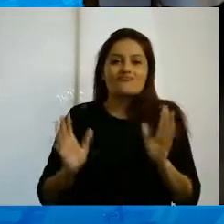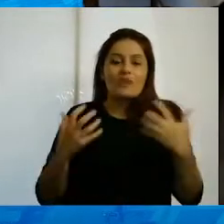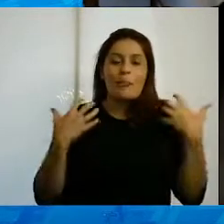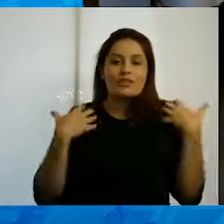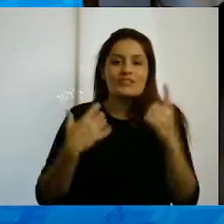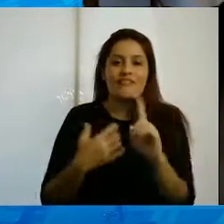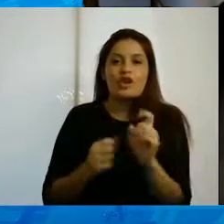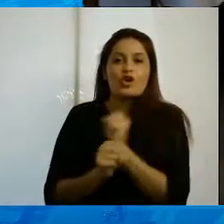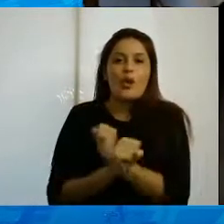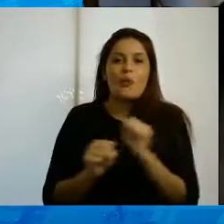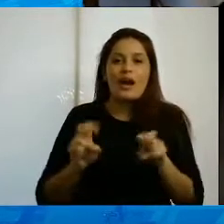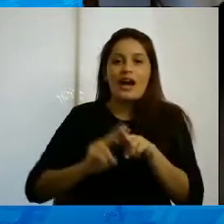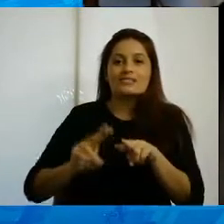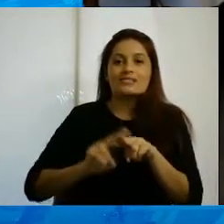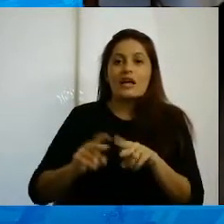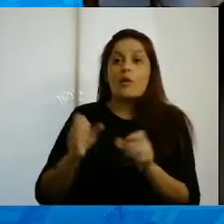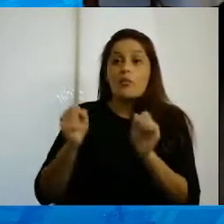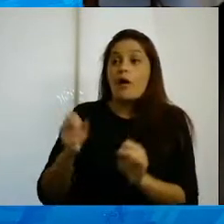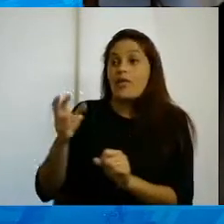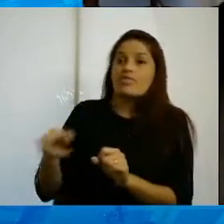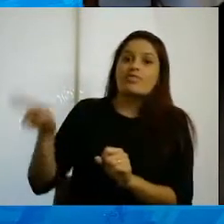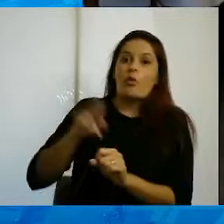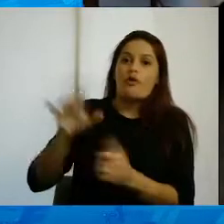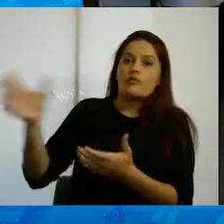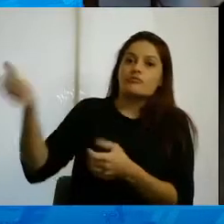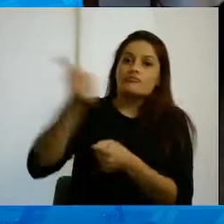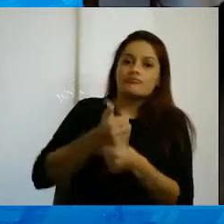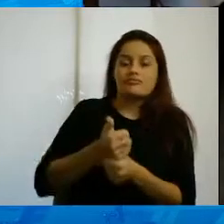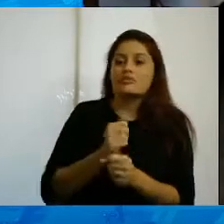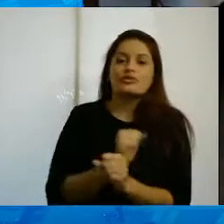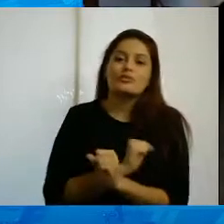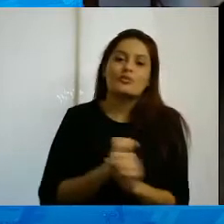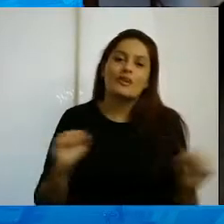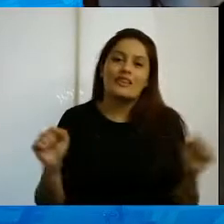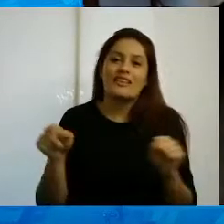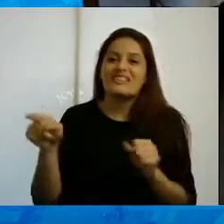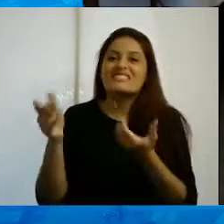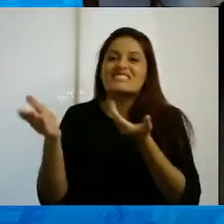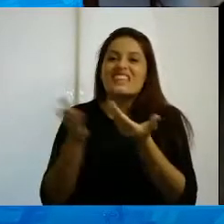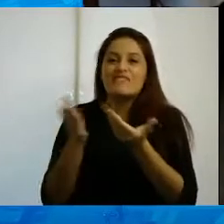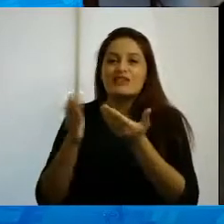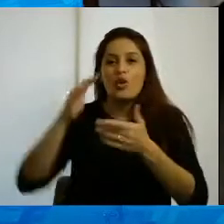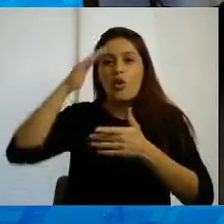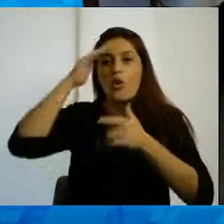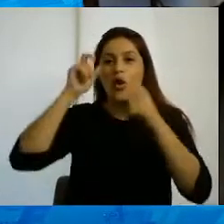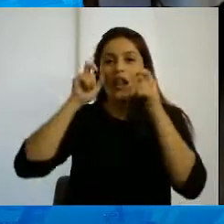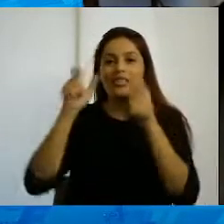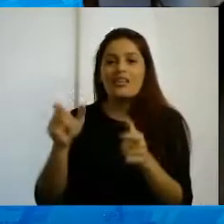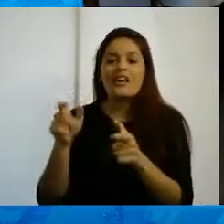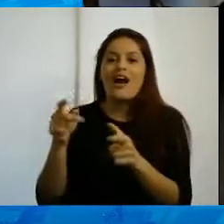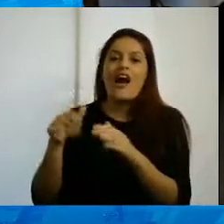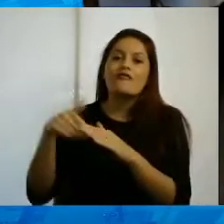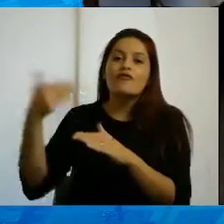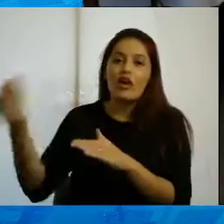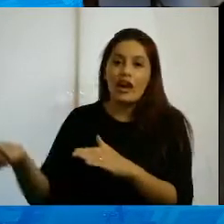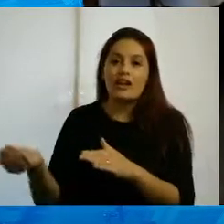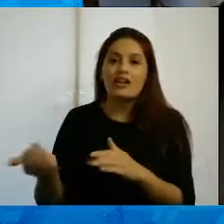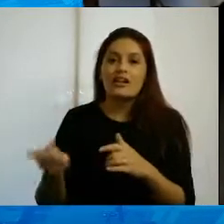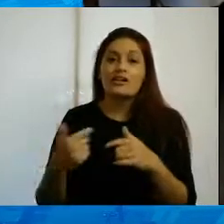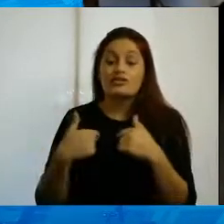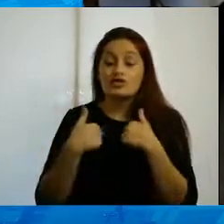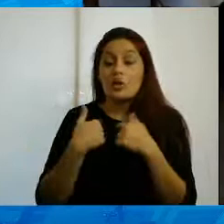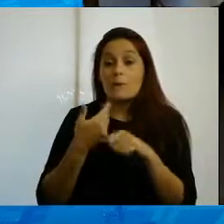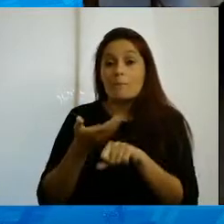de desvincular o reincorporar a alguien que está prestando un servicio externo, en este caso los guardias de seguridad. Así que yo